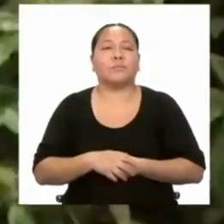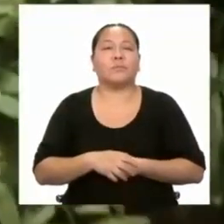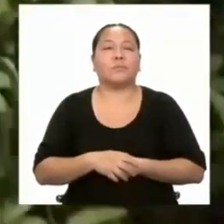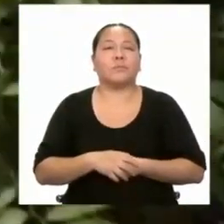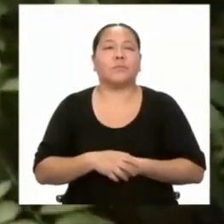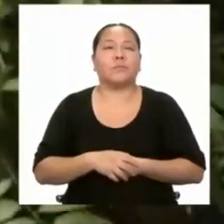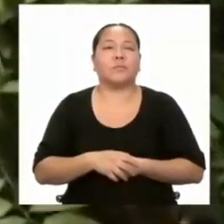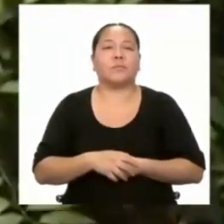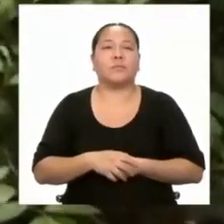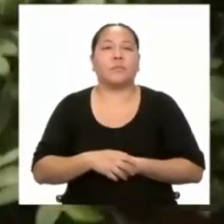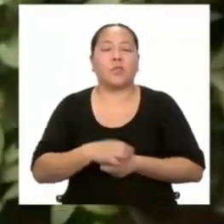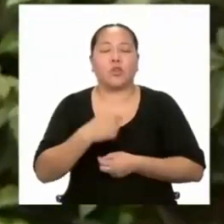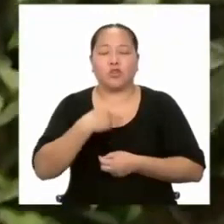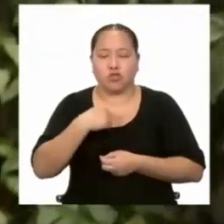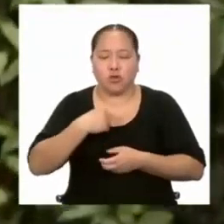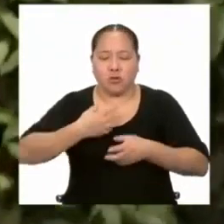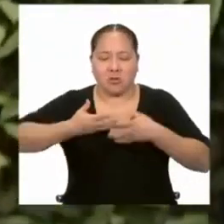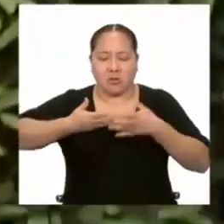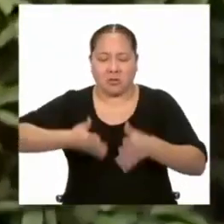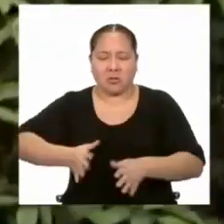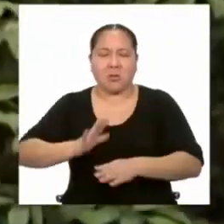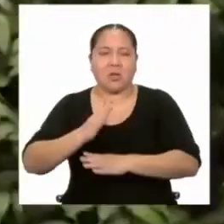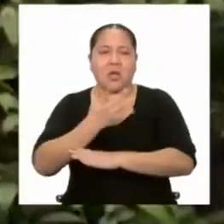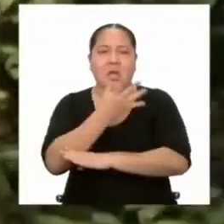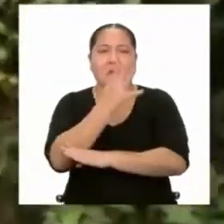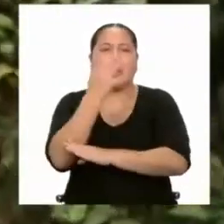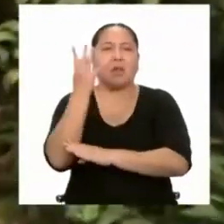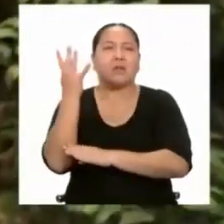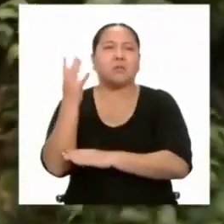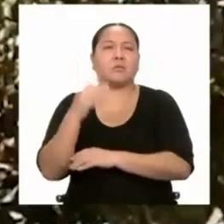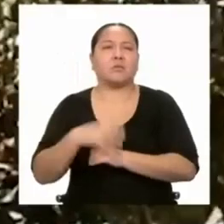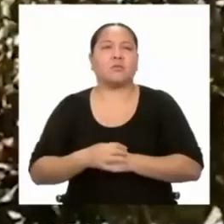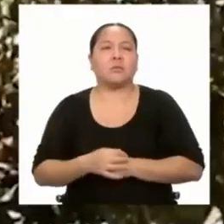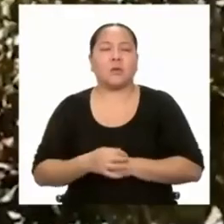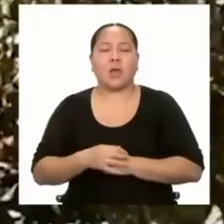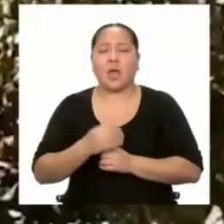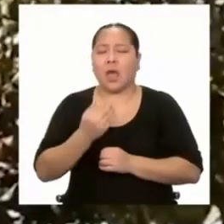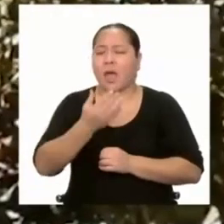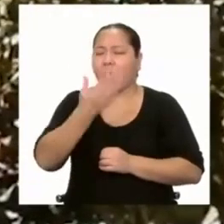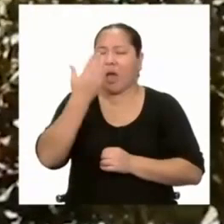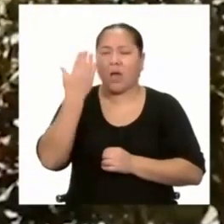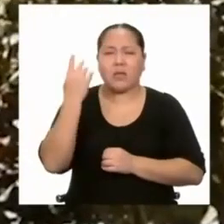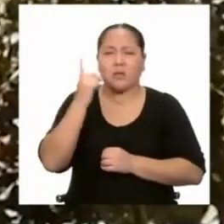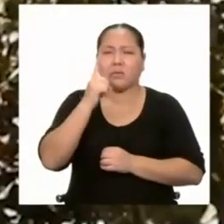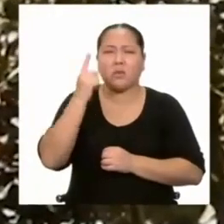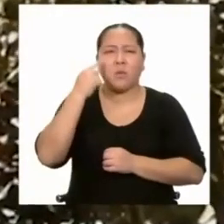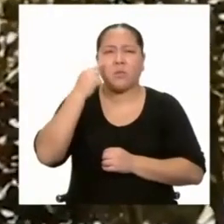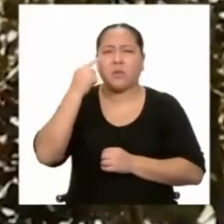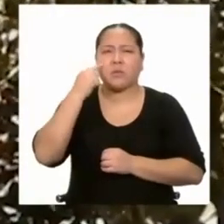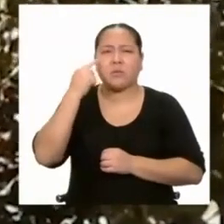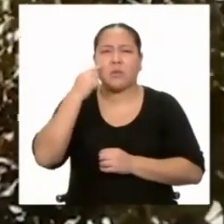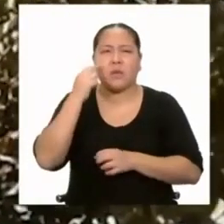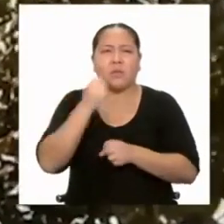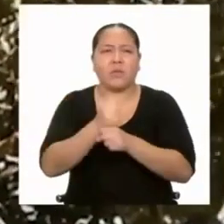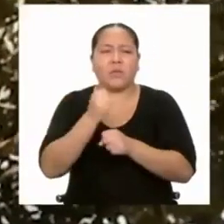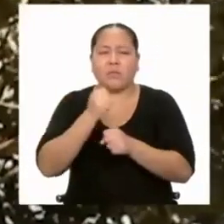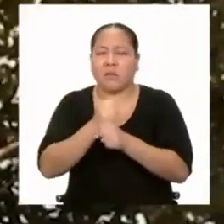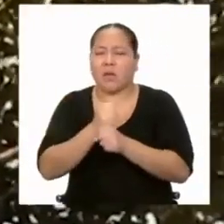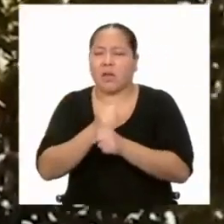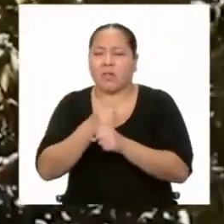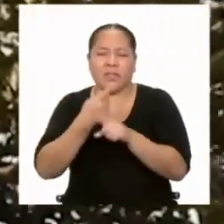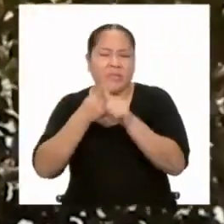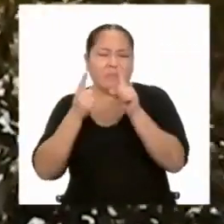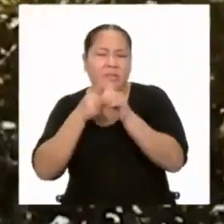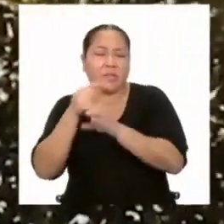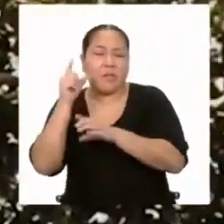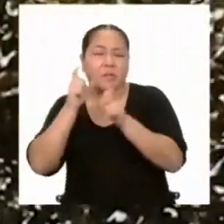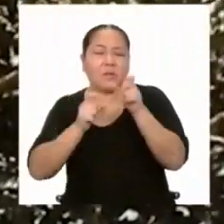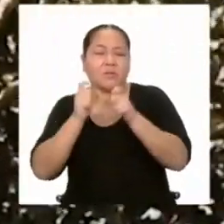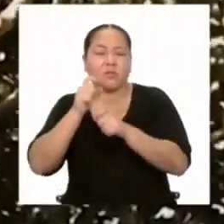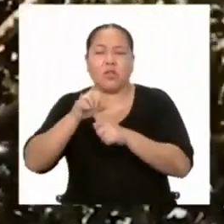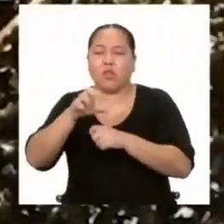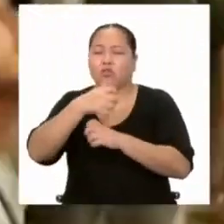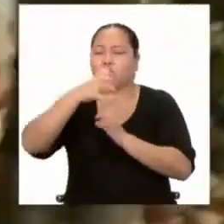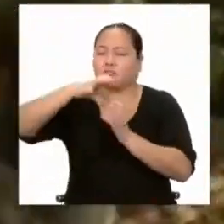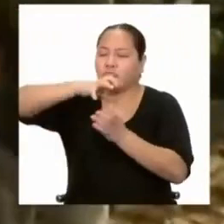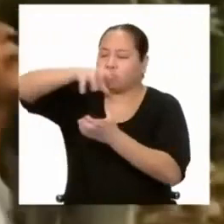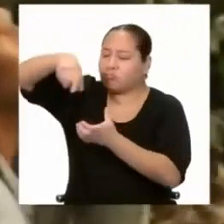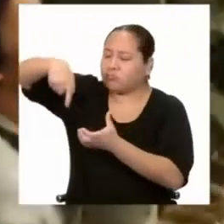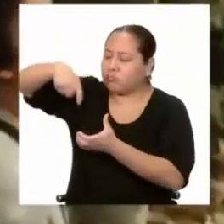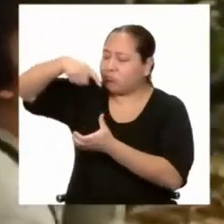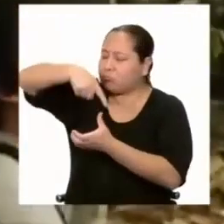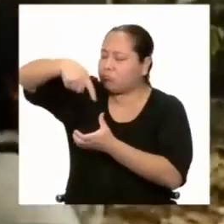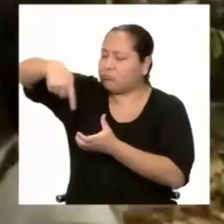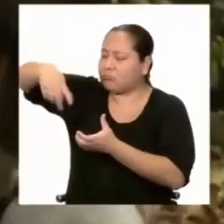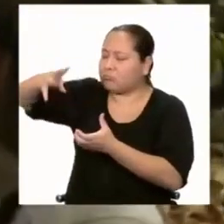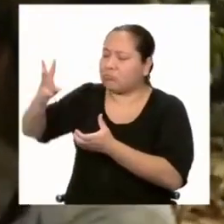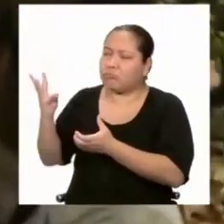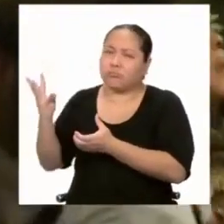Que soy de la selva, pues, y nunca pensaba trabajar con personas tan de todas partes, ¿no? De todas partes del mundo, que vienen